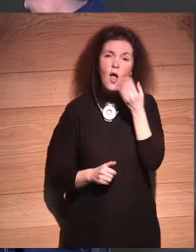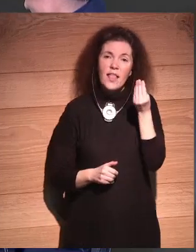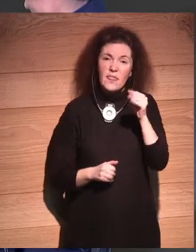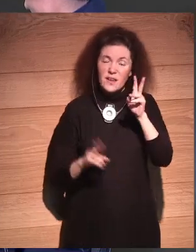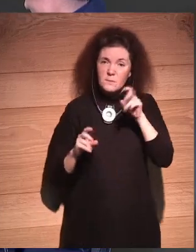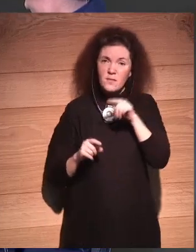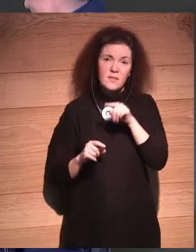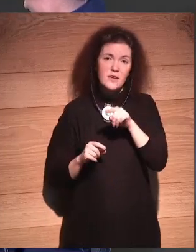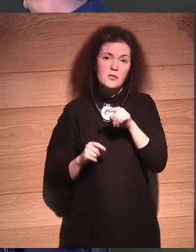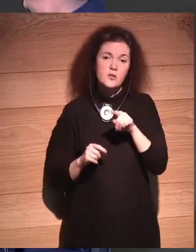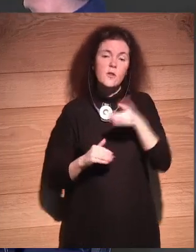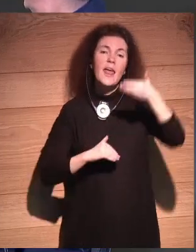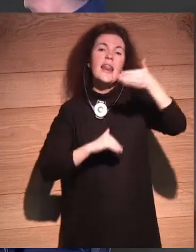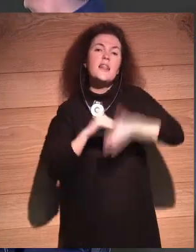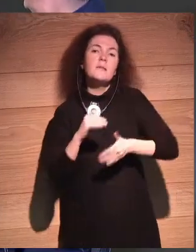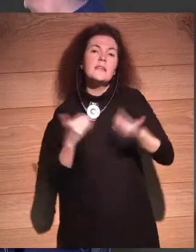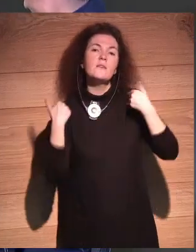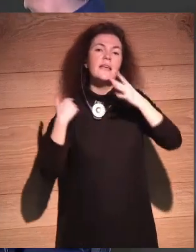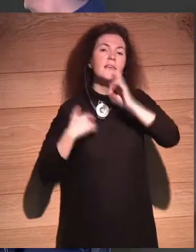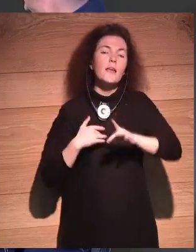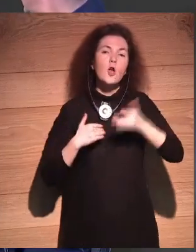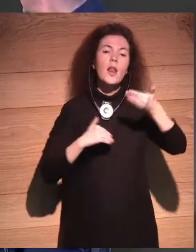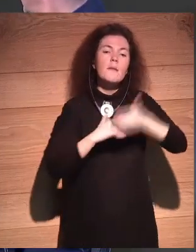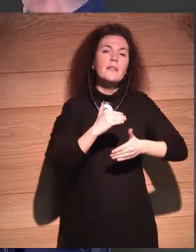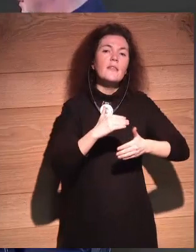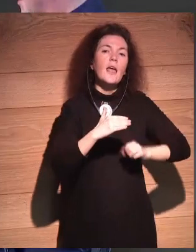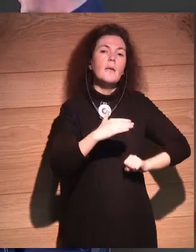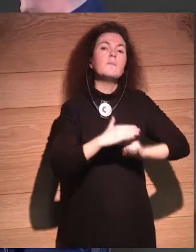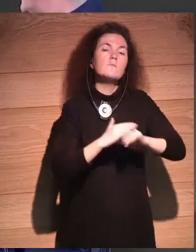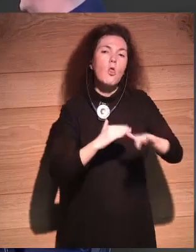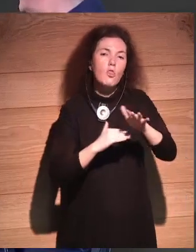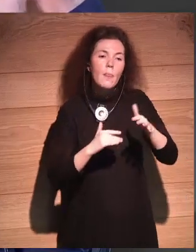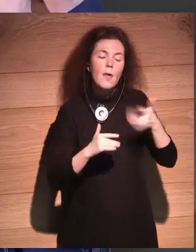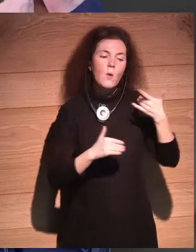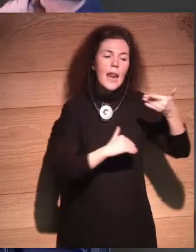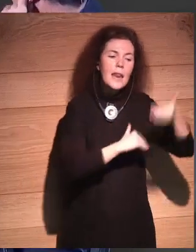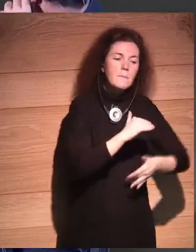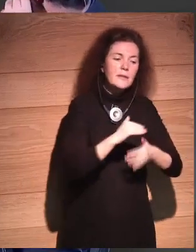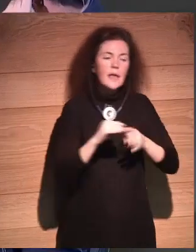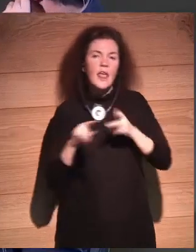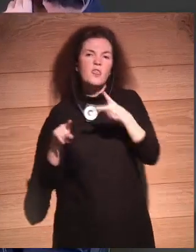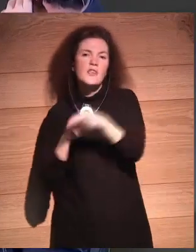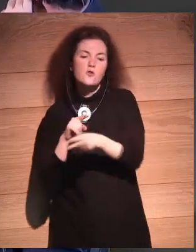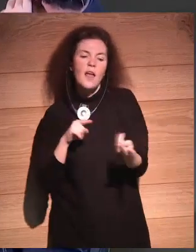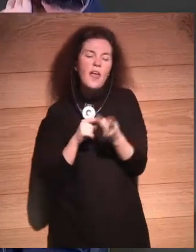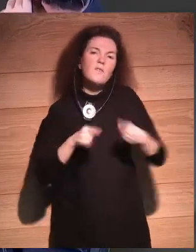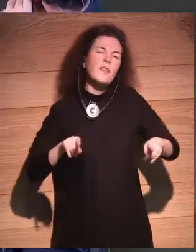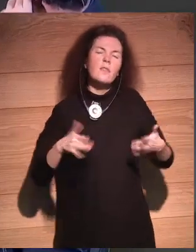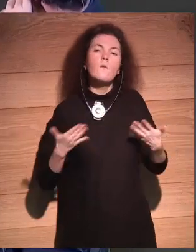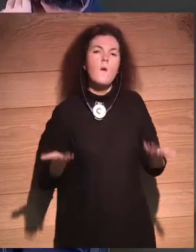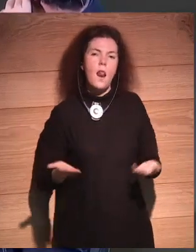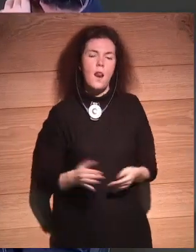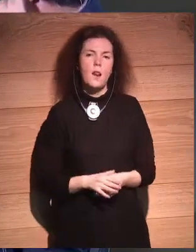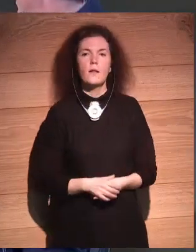En este sentido, en el quién pone los límites, hasta dónde se puede distinguir lo que es límite de lo que es censura.